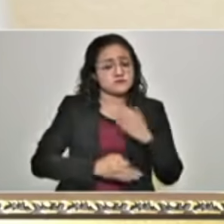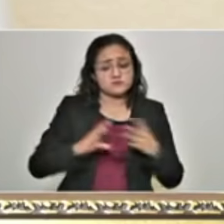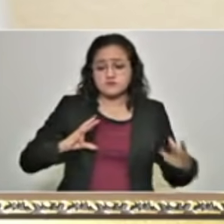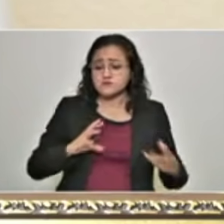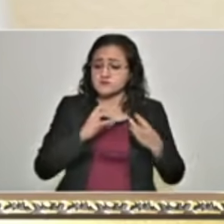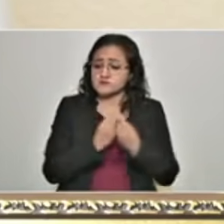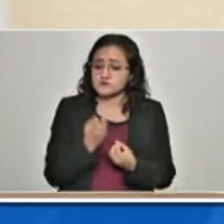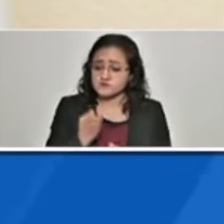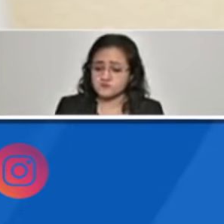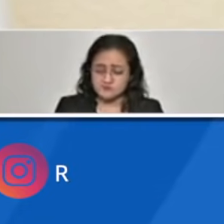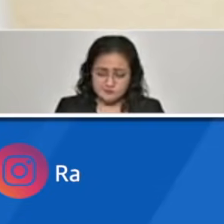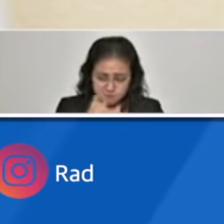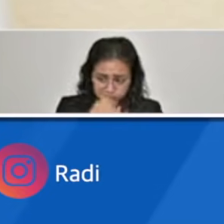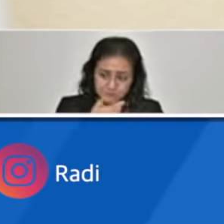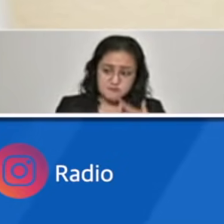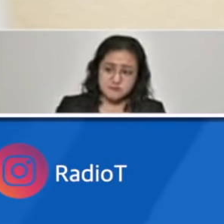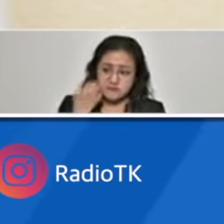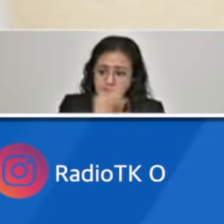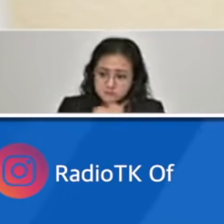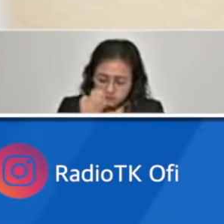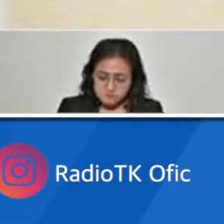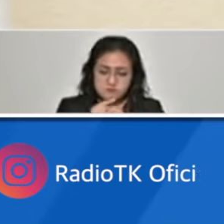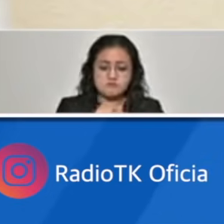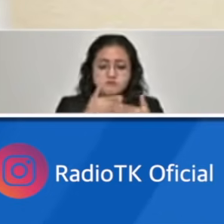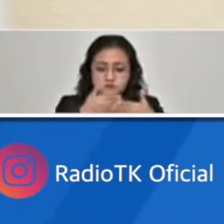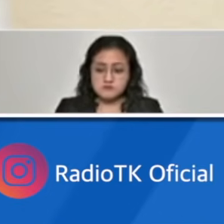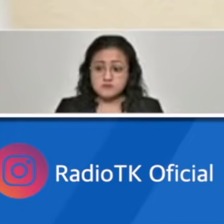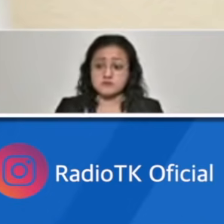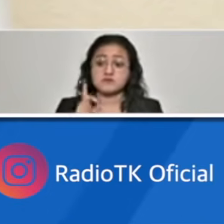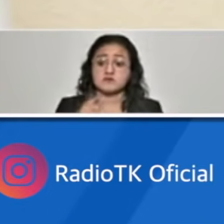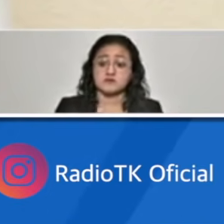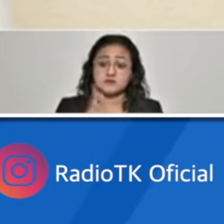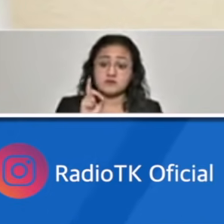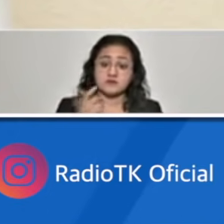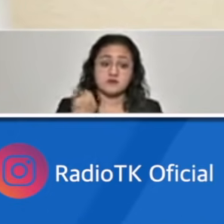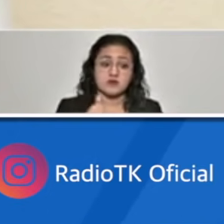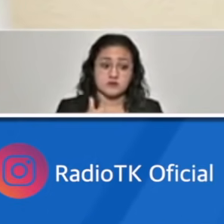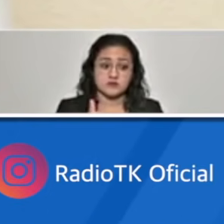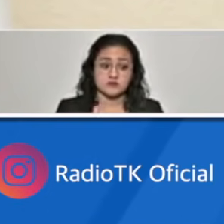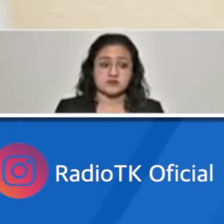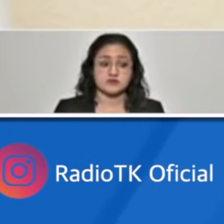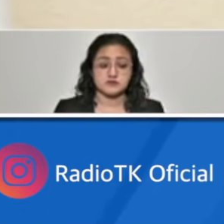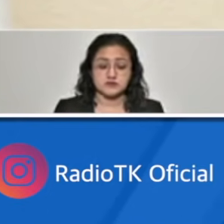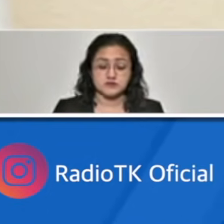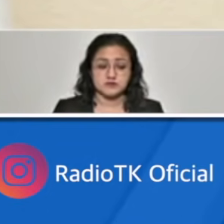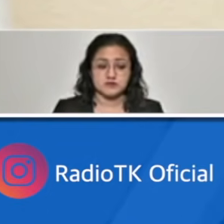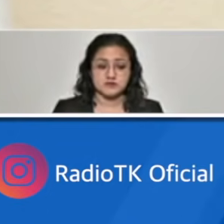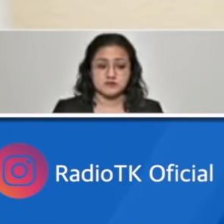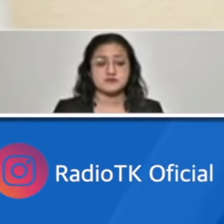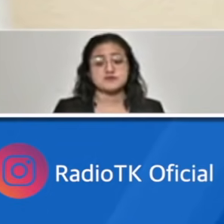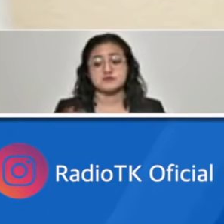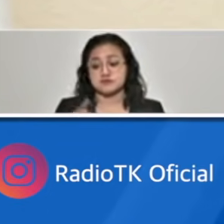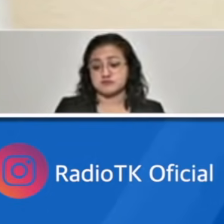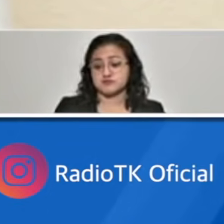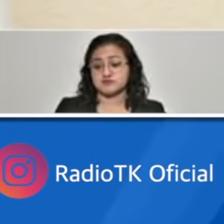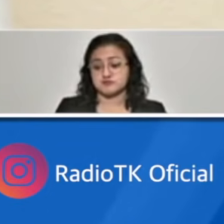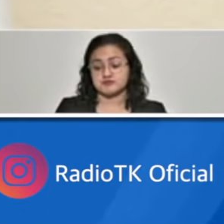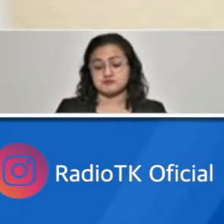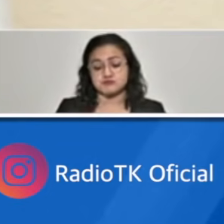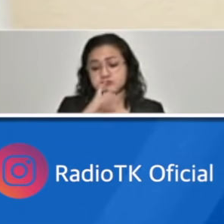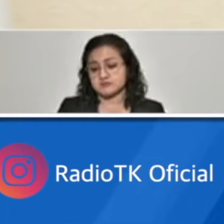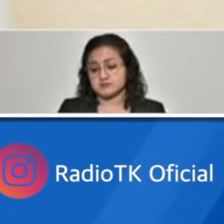para que haya regreso a clases el 30 de agosto como actividad declarada